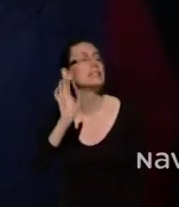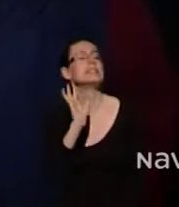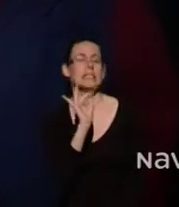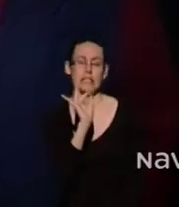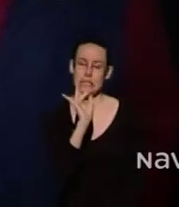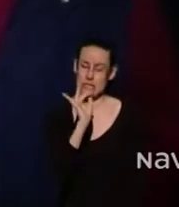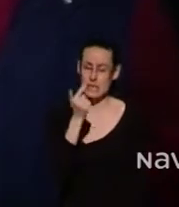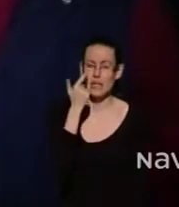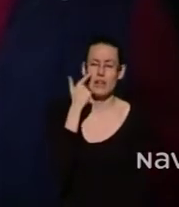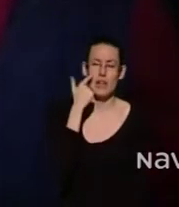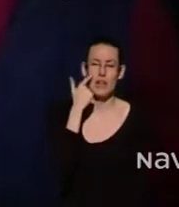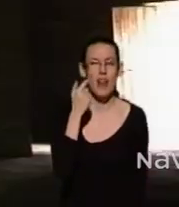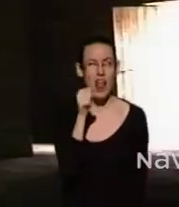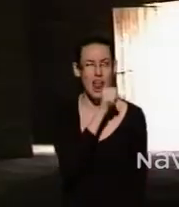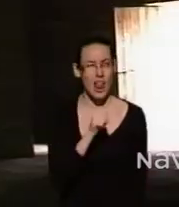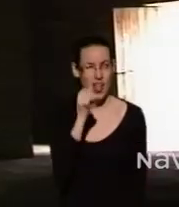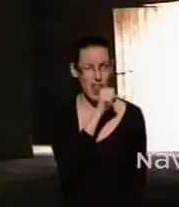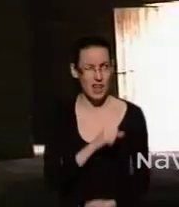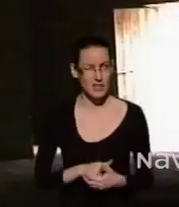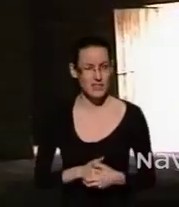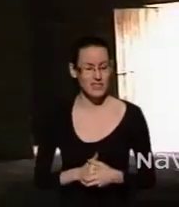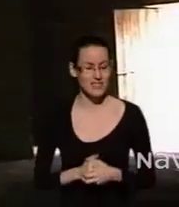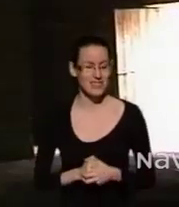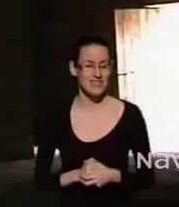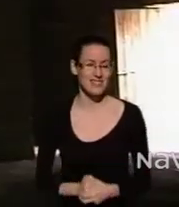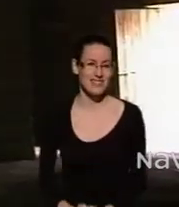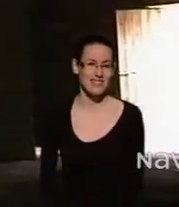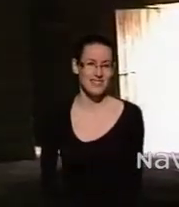bien. Igual cantas algo, ¿no? Quisiera,